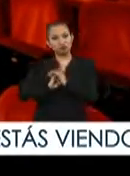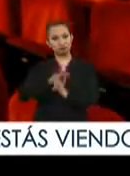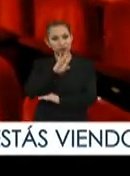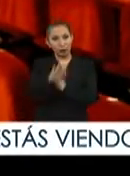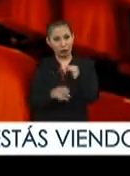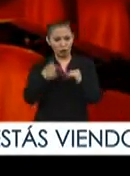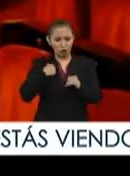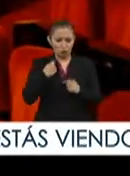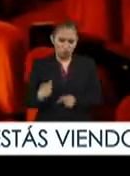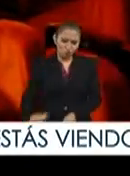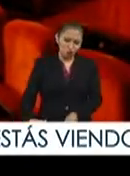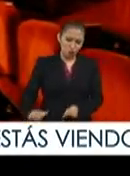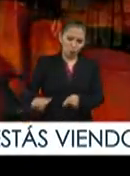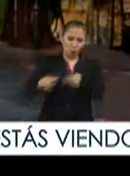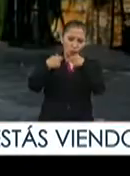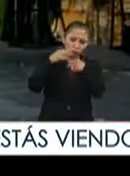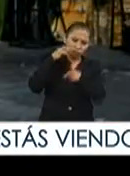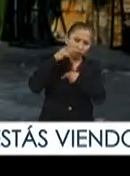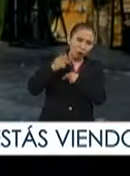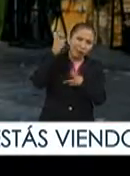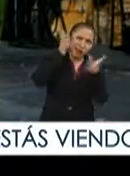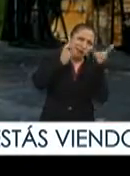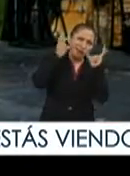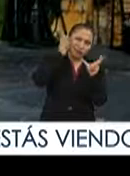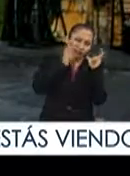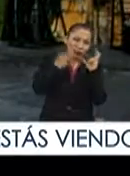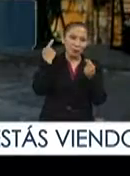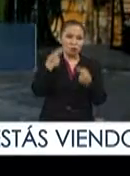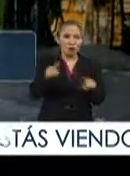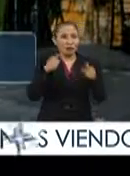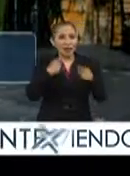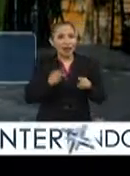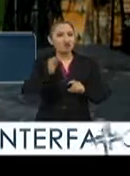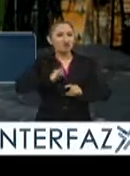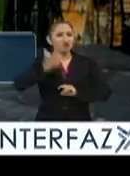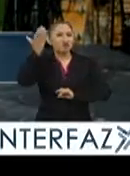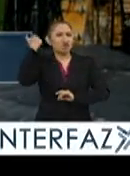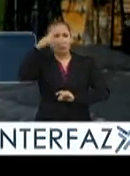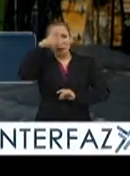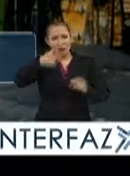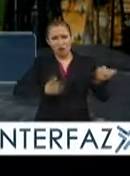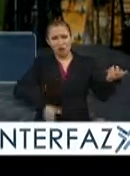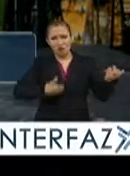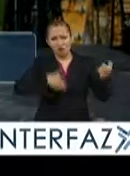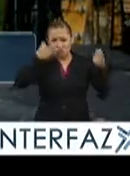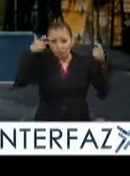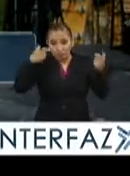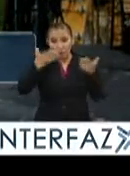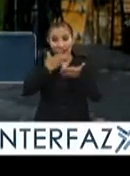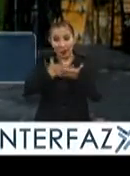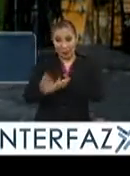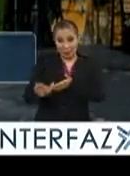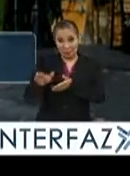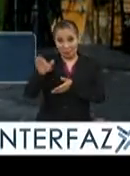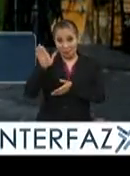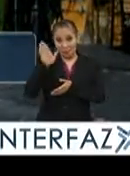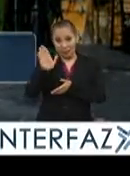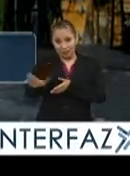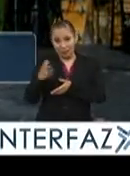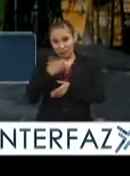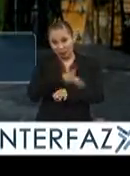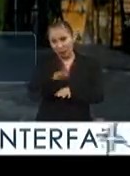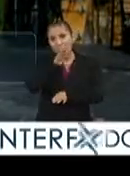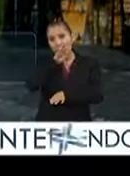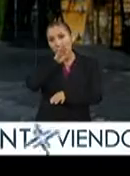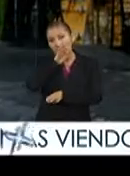mi infancia crecí escuchando las músicas tradicionales mexicanas y por parte de la familia